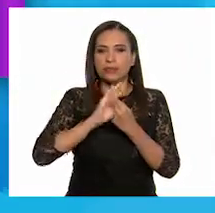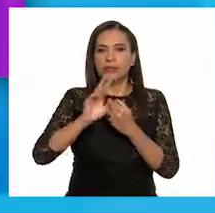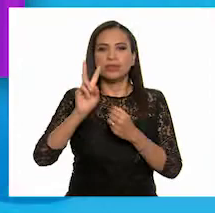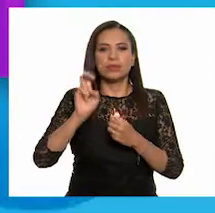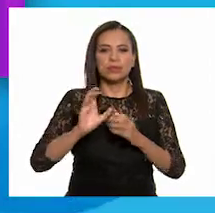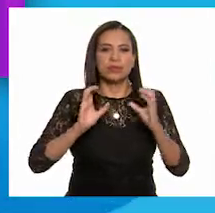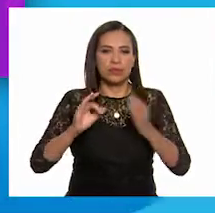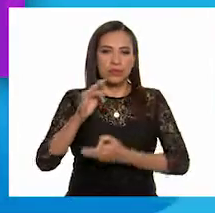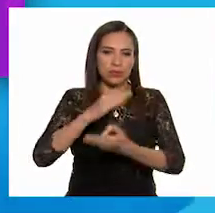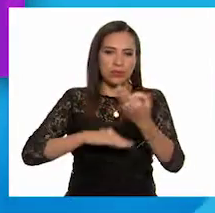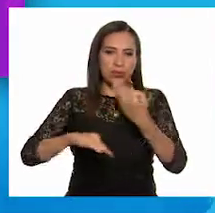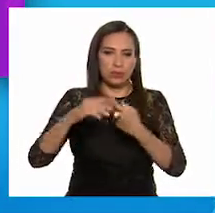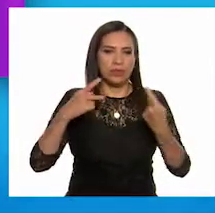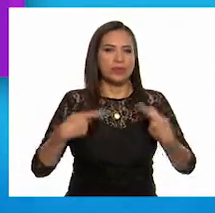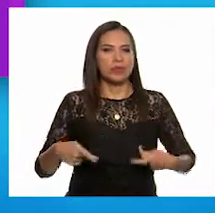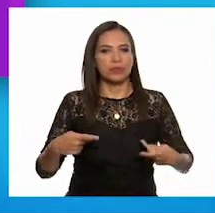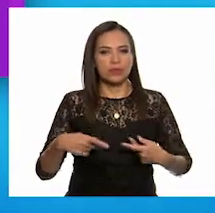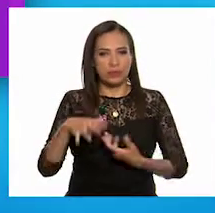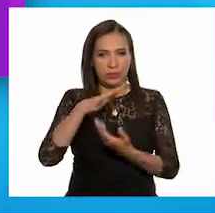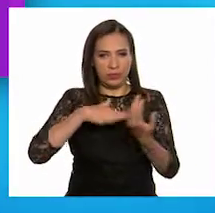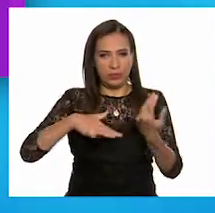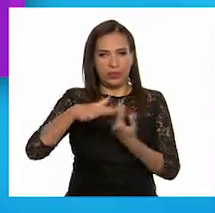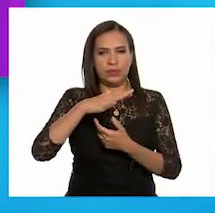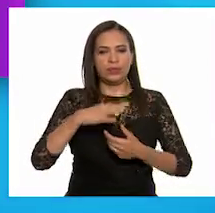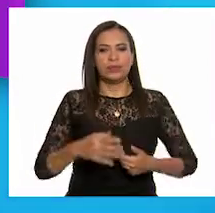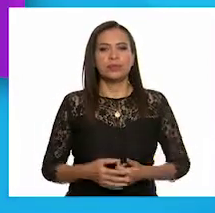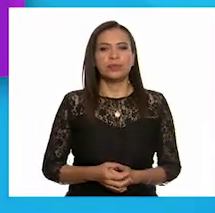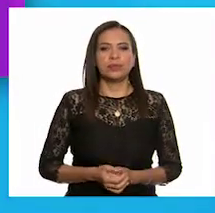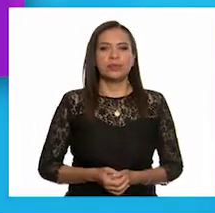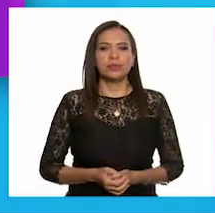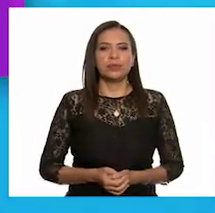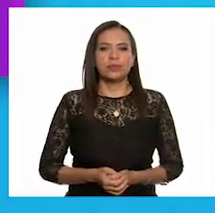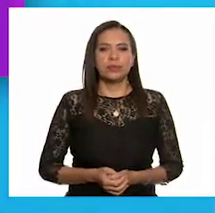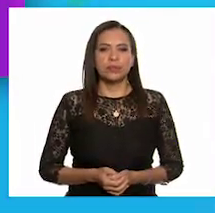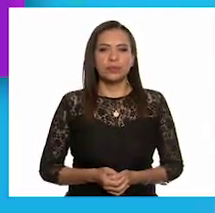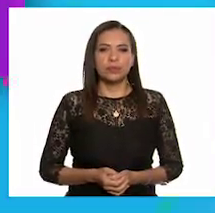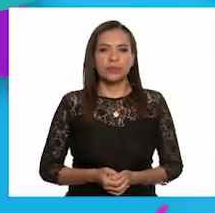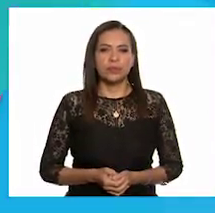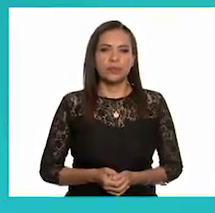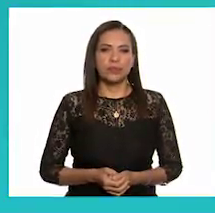virus, cuidándonos los unos a los otros.